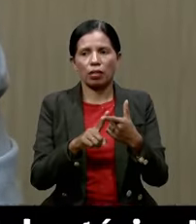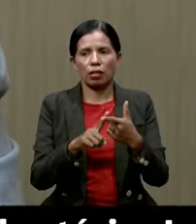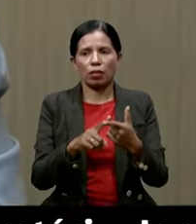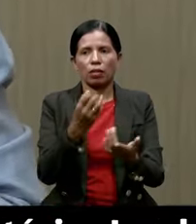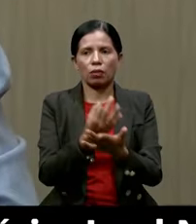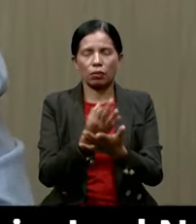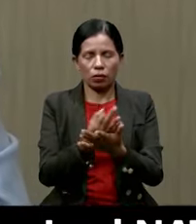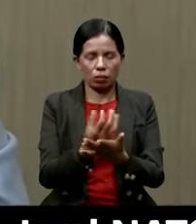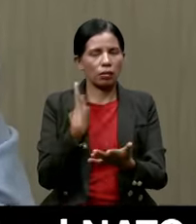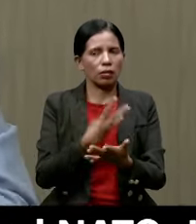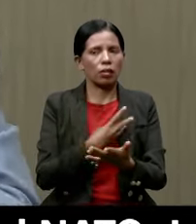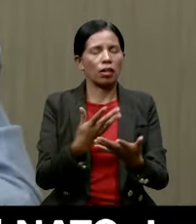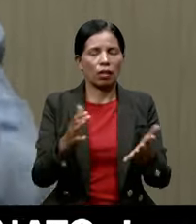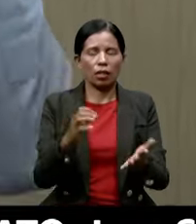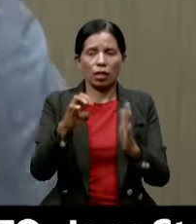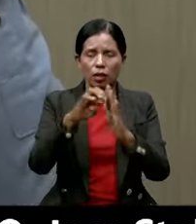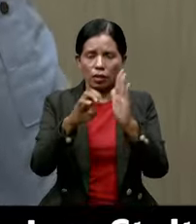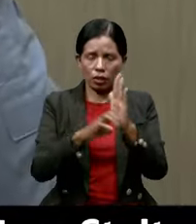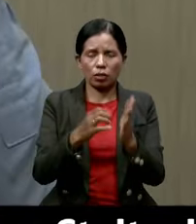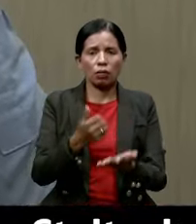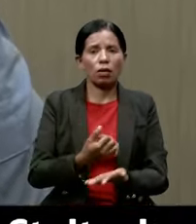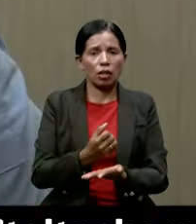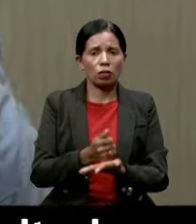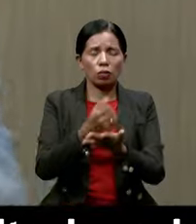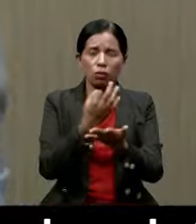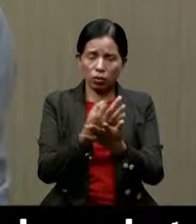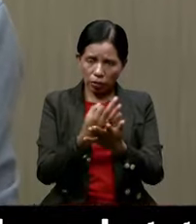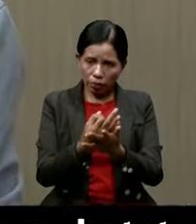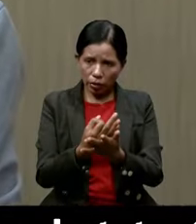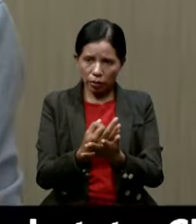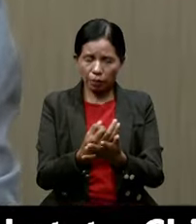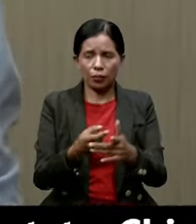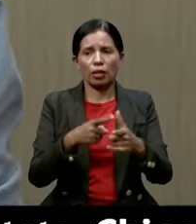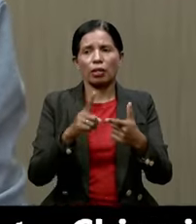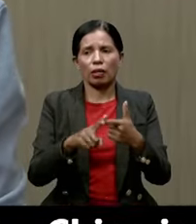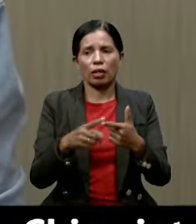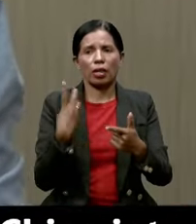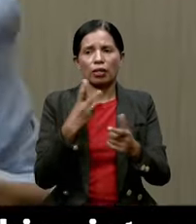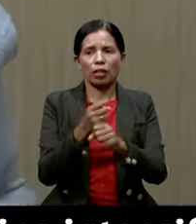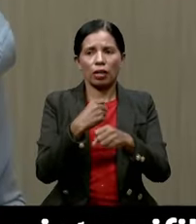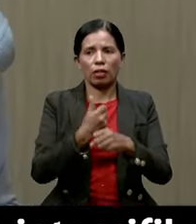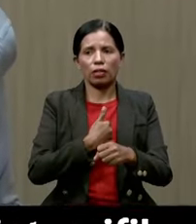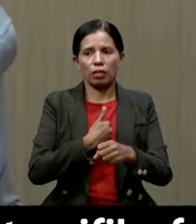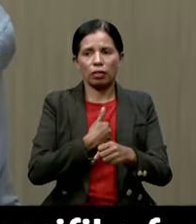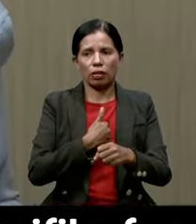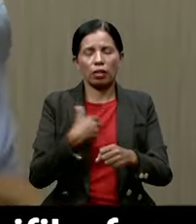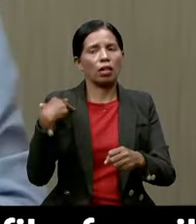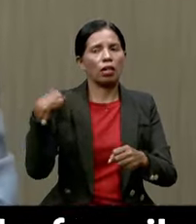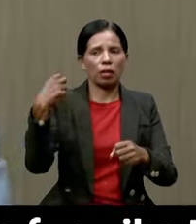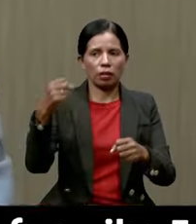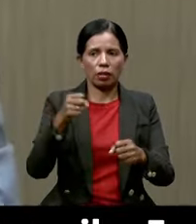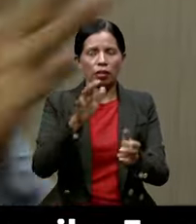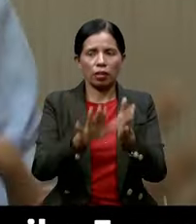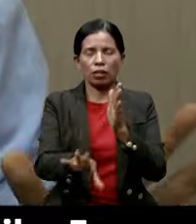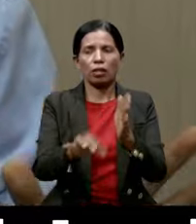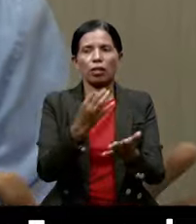osama kita la ayanto estado fasilita para atu saya dia kita mai be depois ita halo itini ane saya hakbit ni utan ita etan